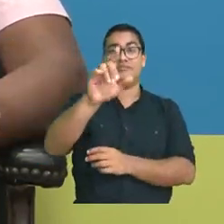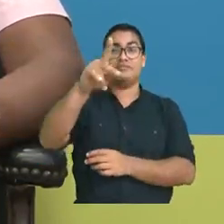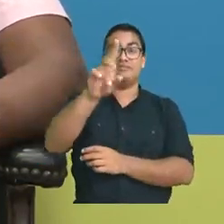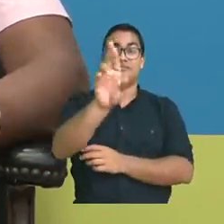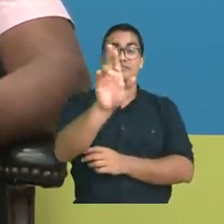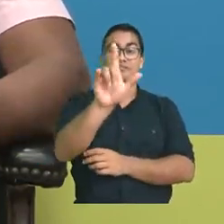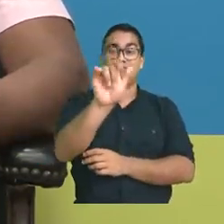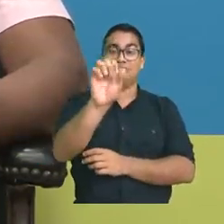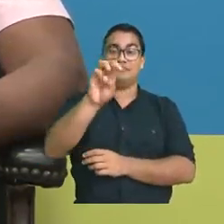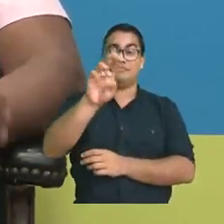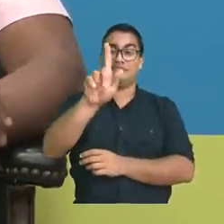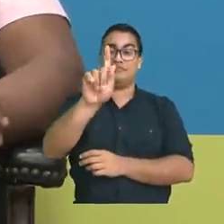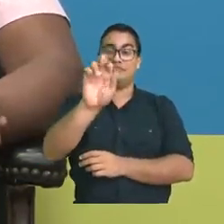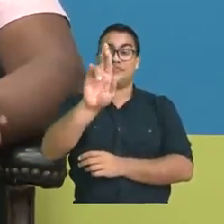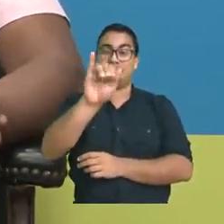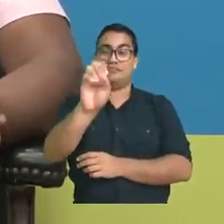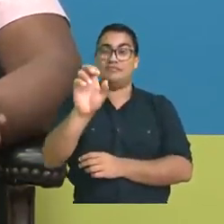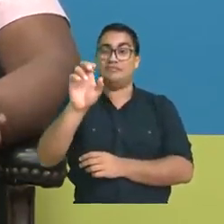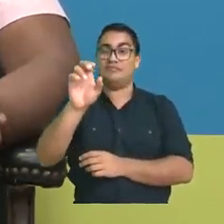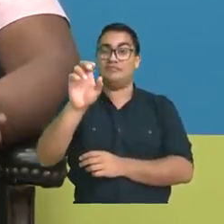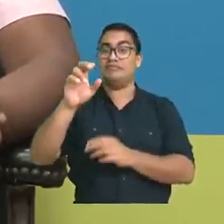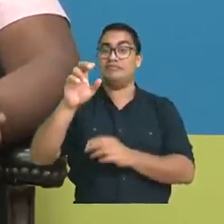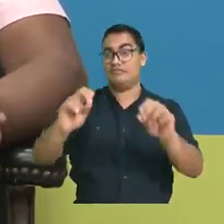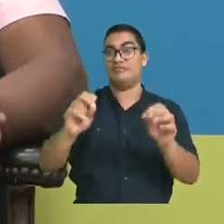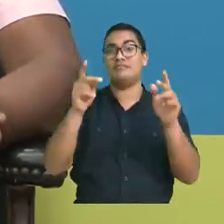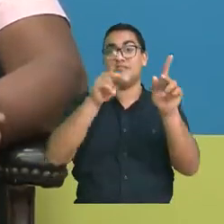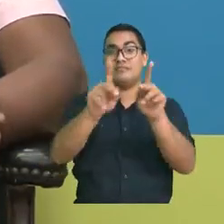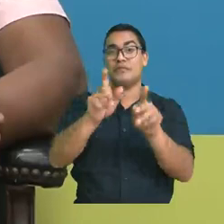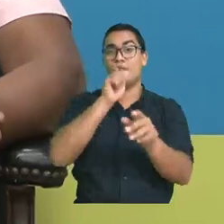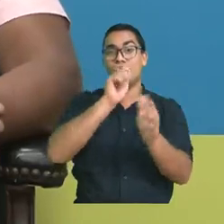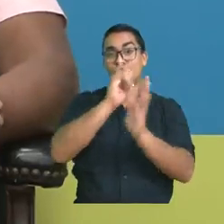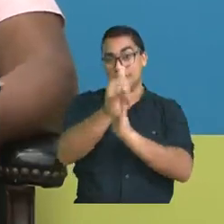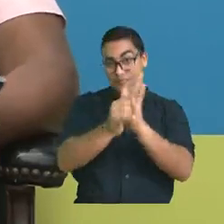Parlamentario Nicaragua. También a quienes nos ven a través de